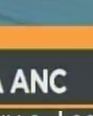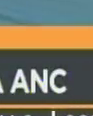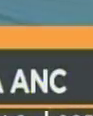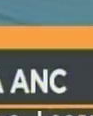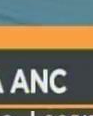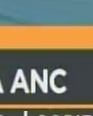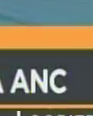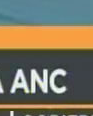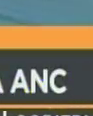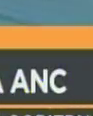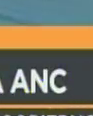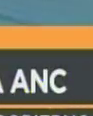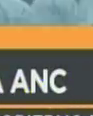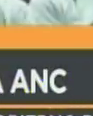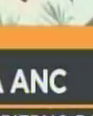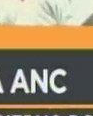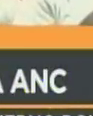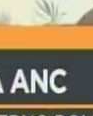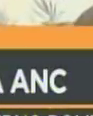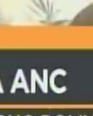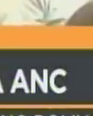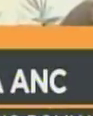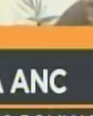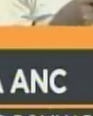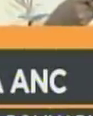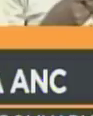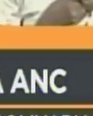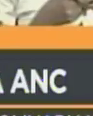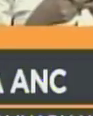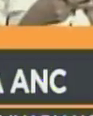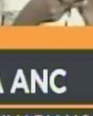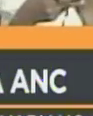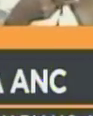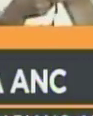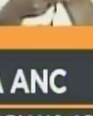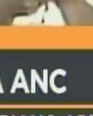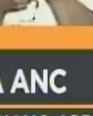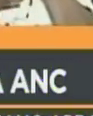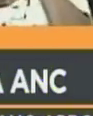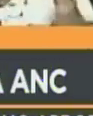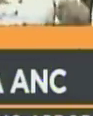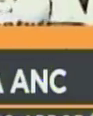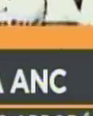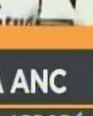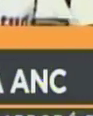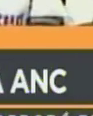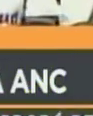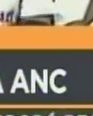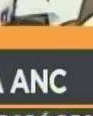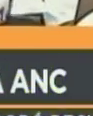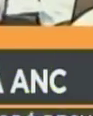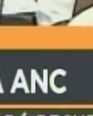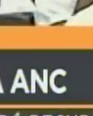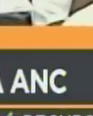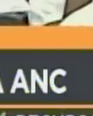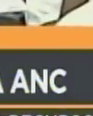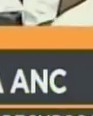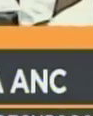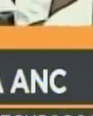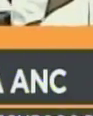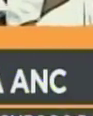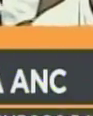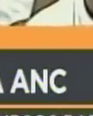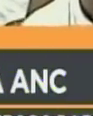odio. Porque una persona que curemos del odio es una persona que le estamos quitando al plan imperial